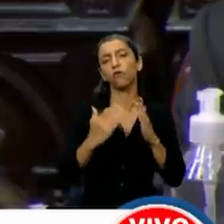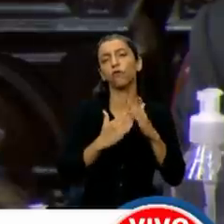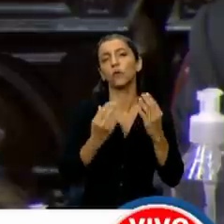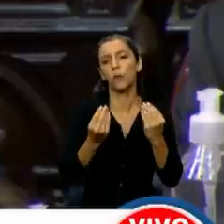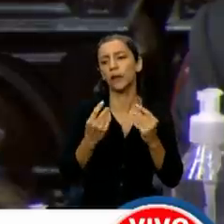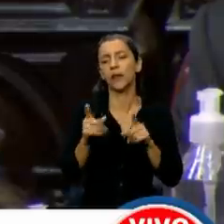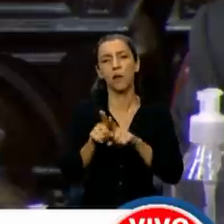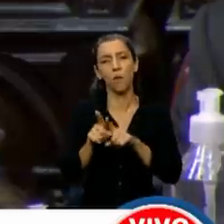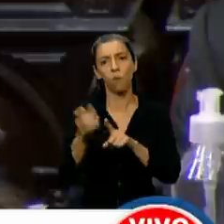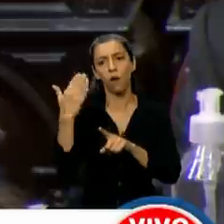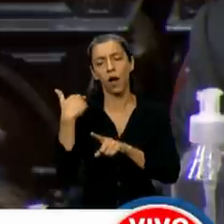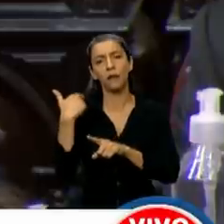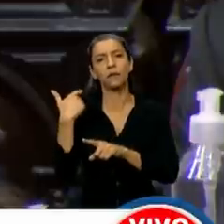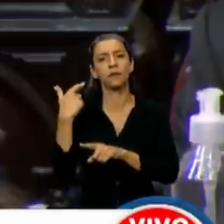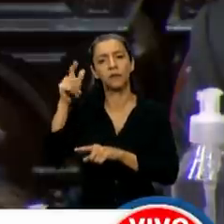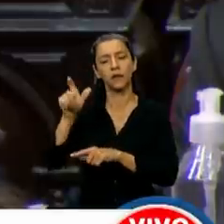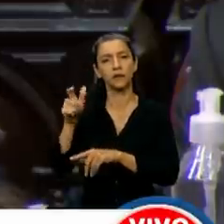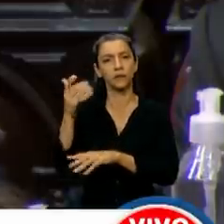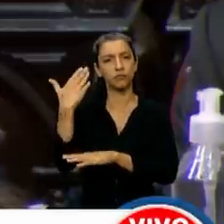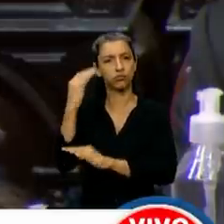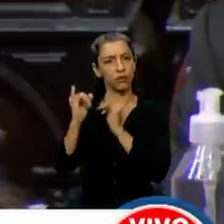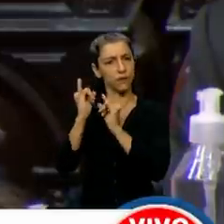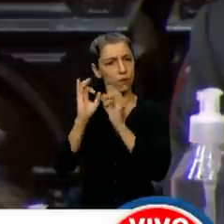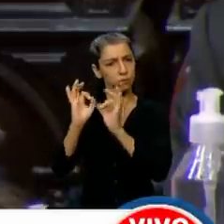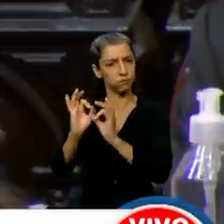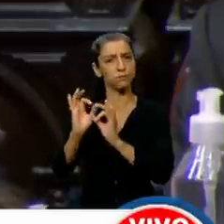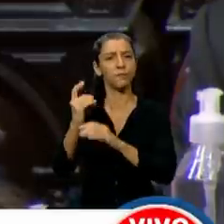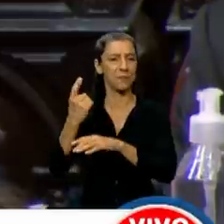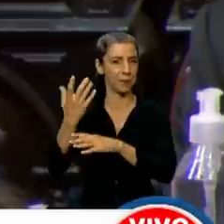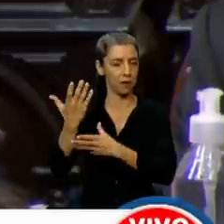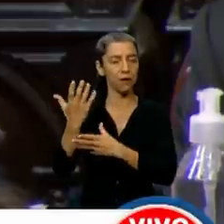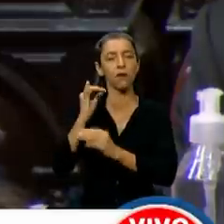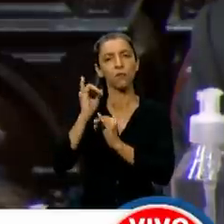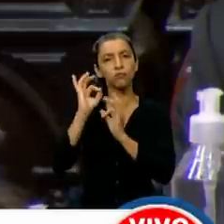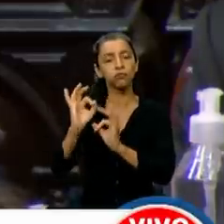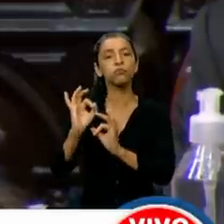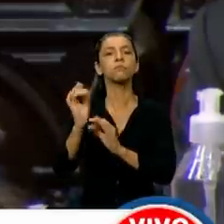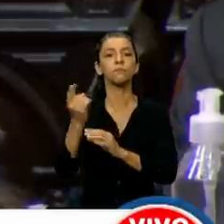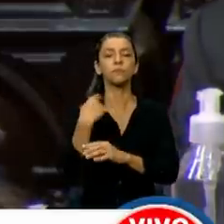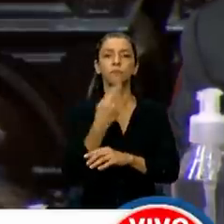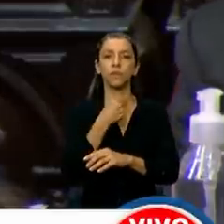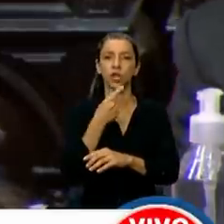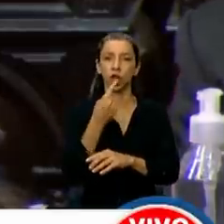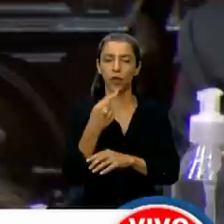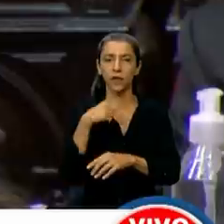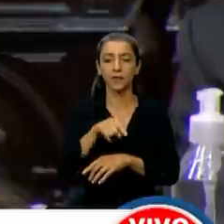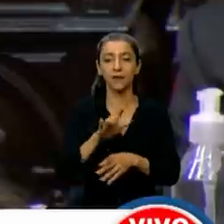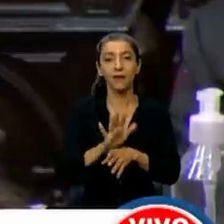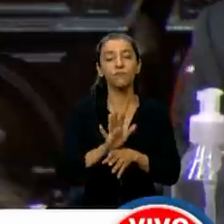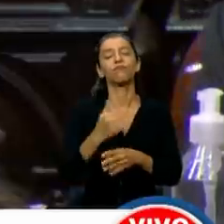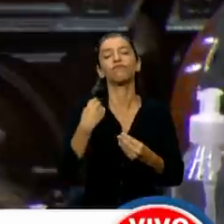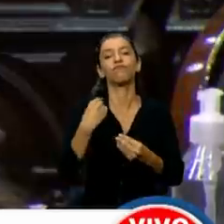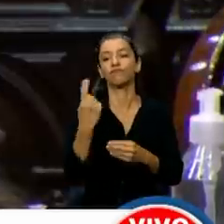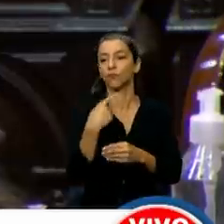quisiera resaltar y la evolución del producto bruto interno asociado a una continuidad de la recuperación económica